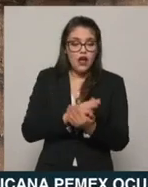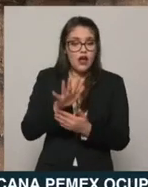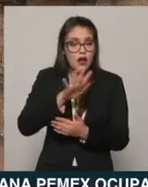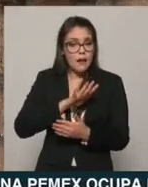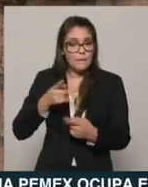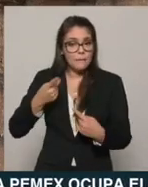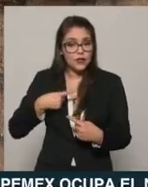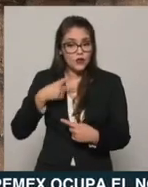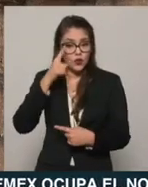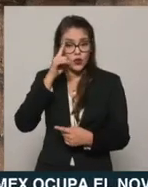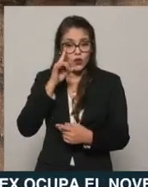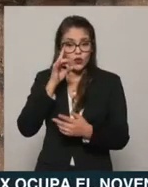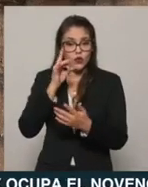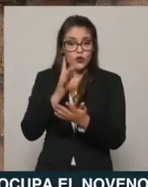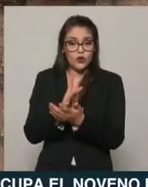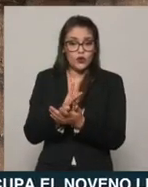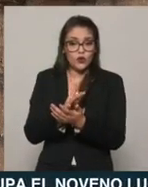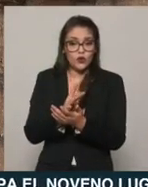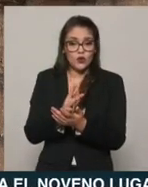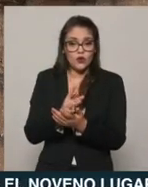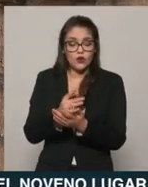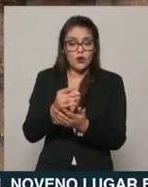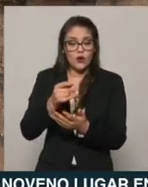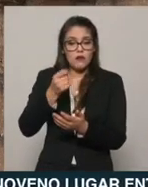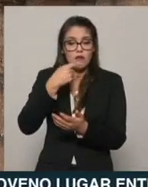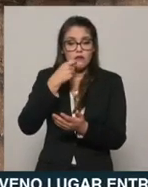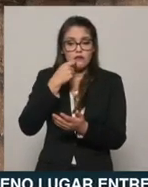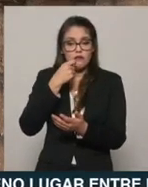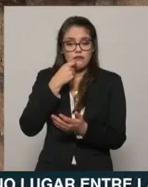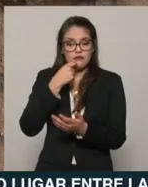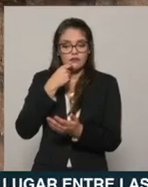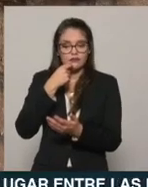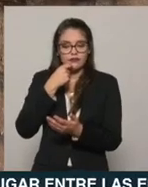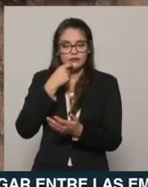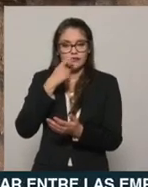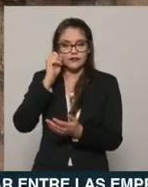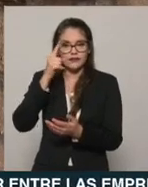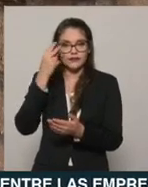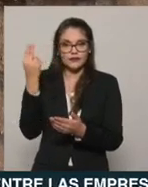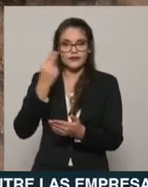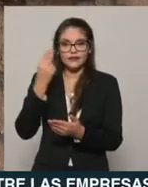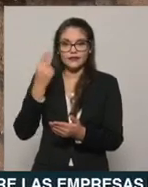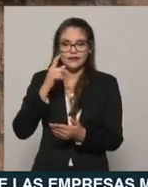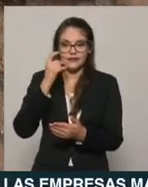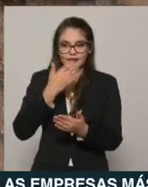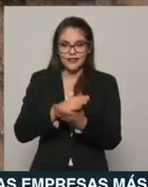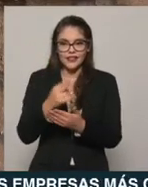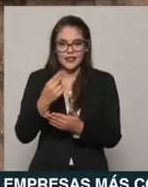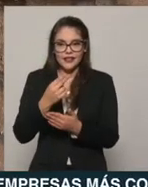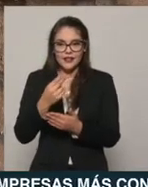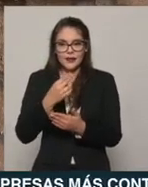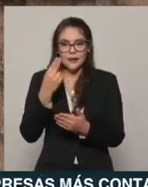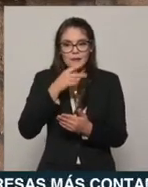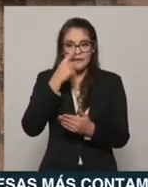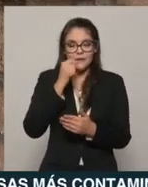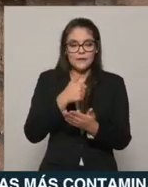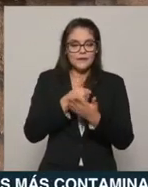que no solo el tratamiento de medicamentos es necesario dar tratamiento